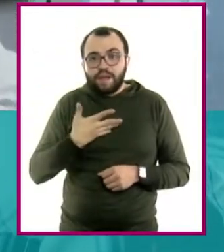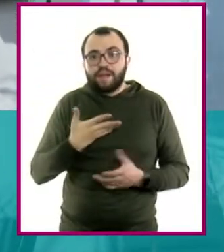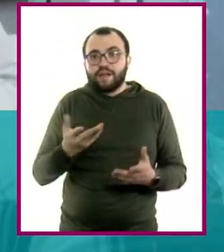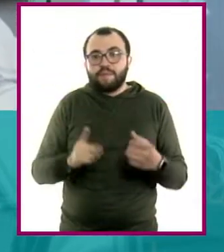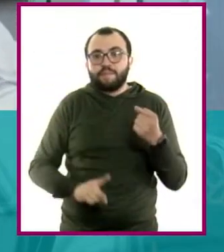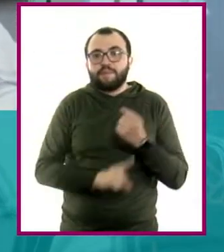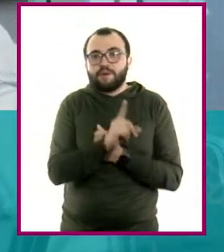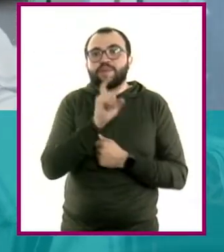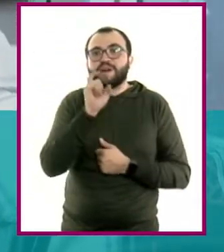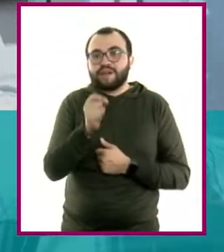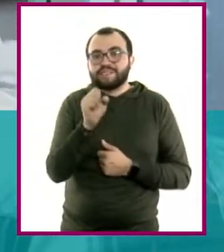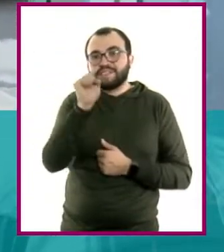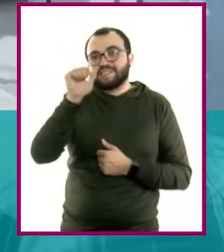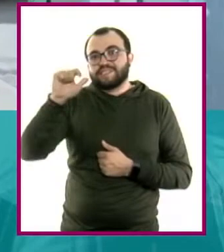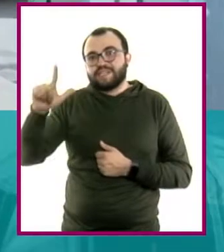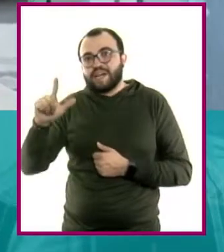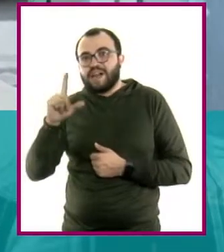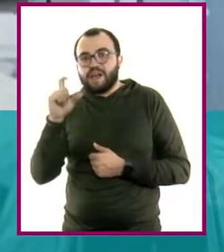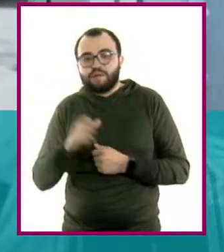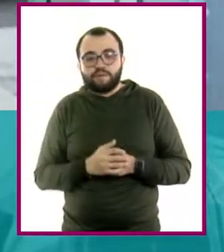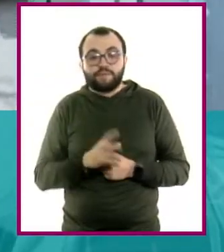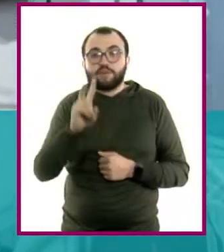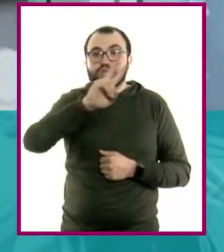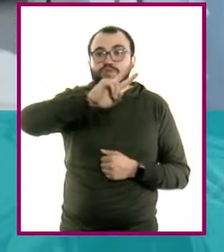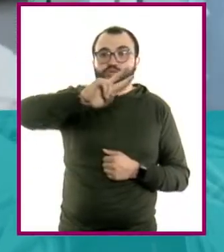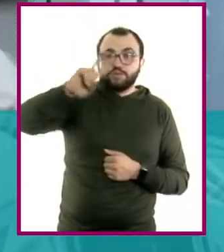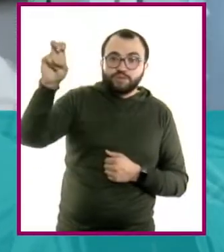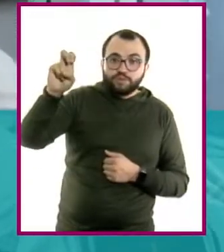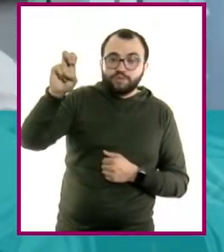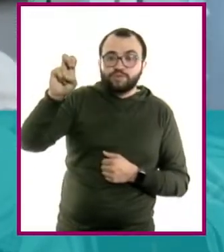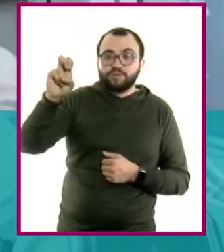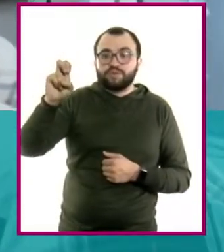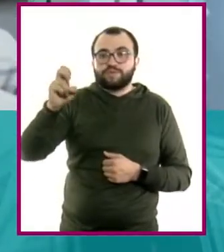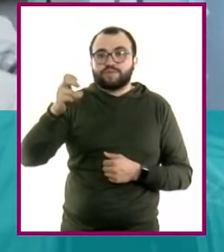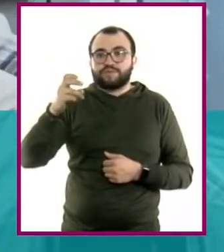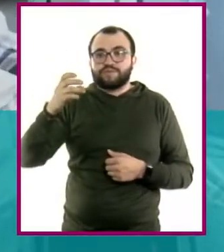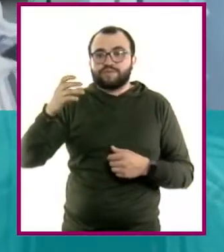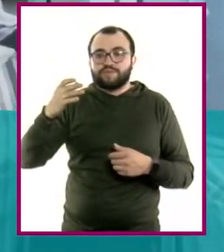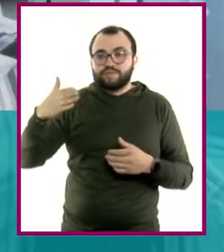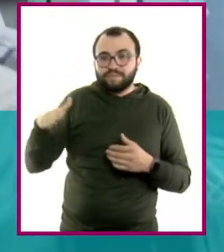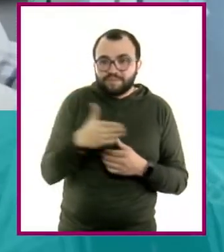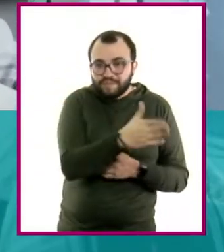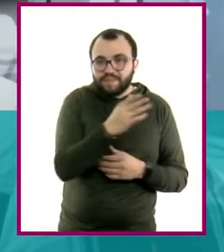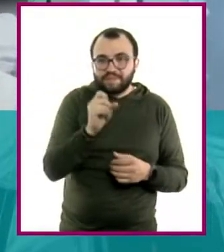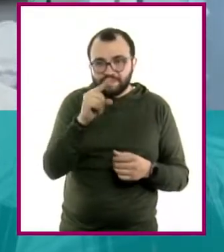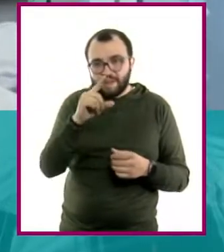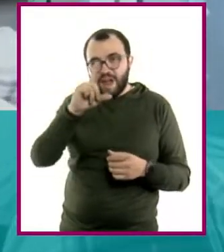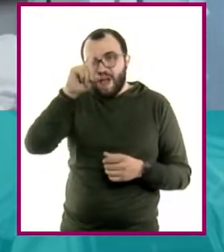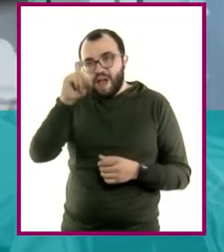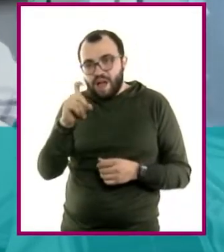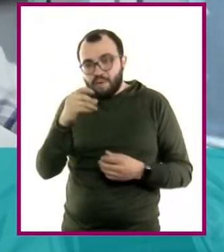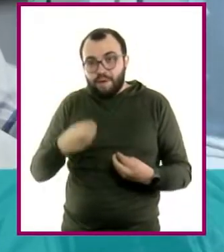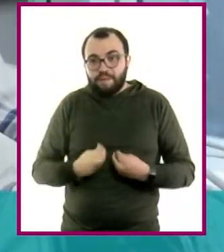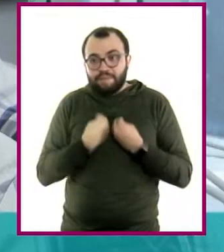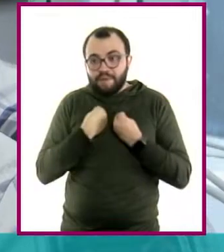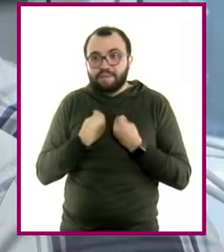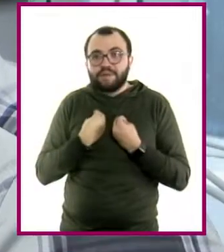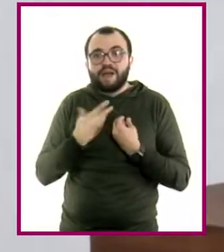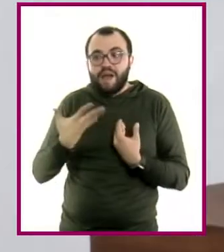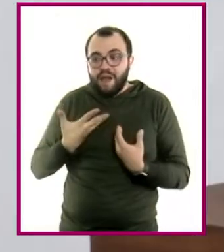salinidad. Más de 200 especies acuáticas están en peligro de extinción y hay más de 1,000 especies en situación